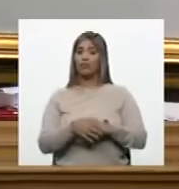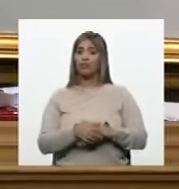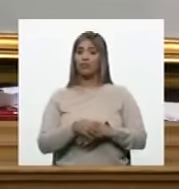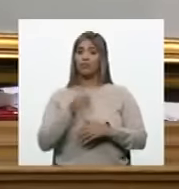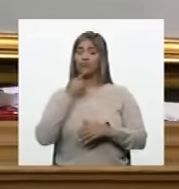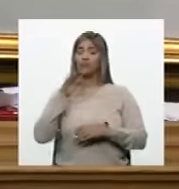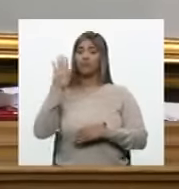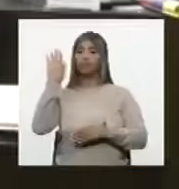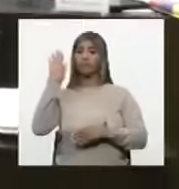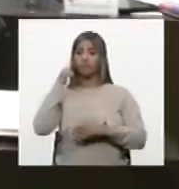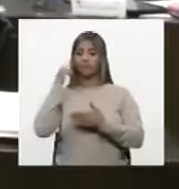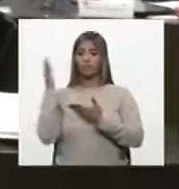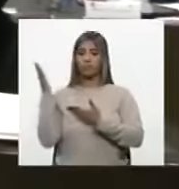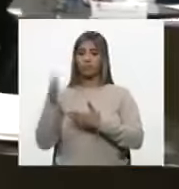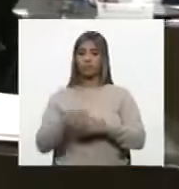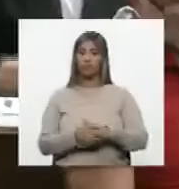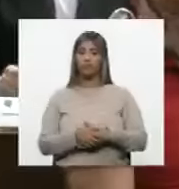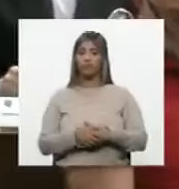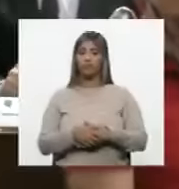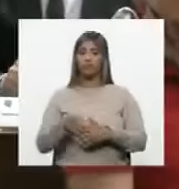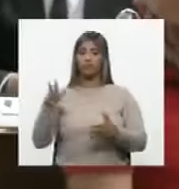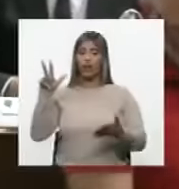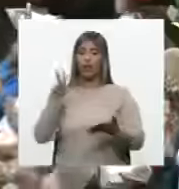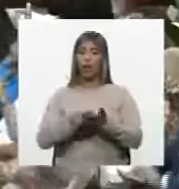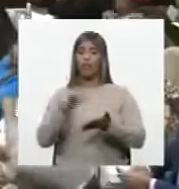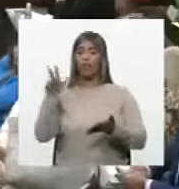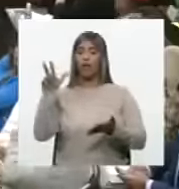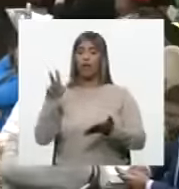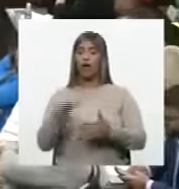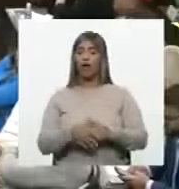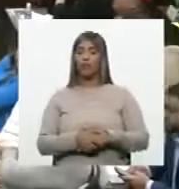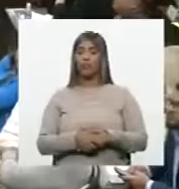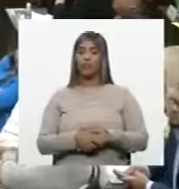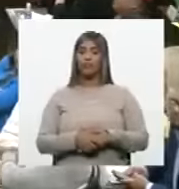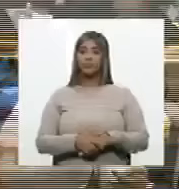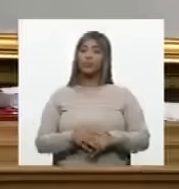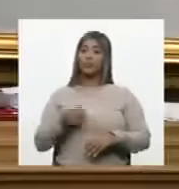consideración, aprobado. Y